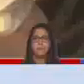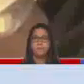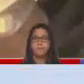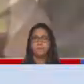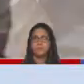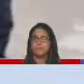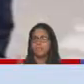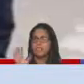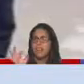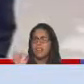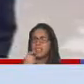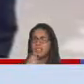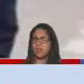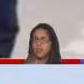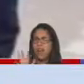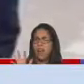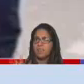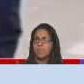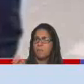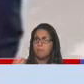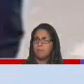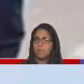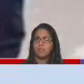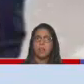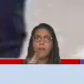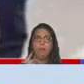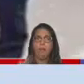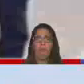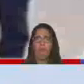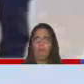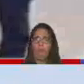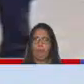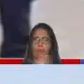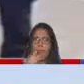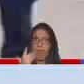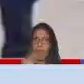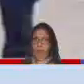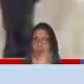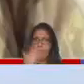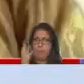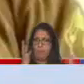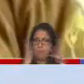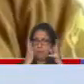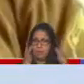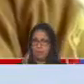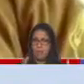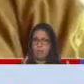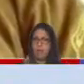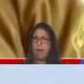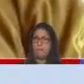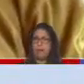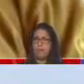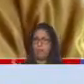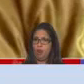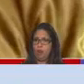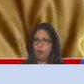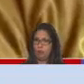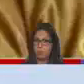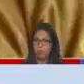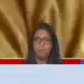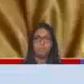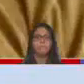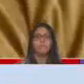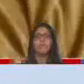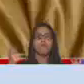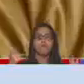cuando suceden este tipo de casos se empiezan a decir un montón de cosas que exceden al caso Loan. ¿Es